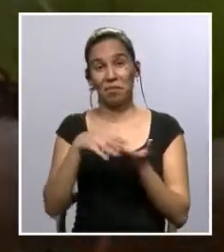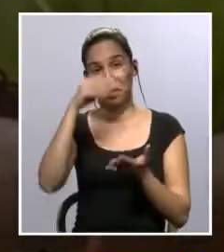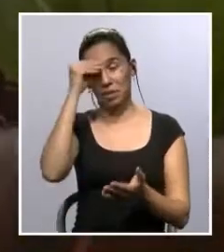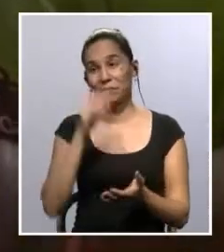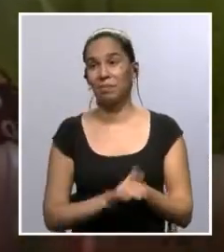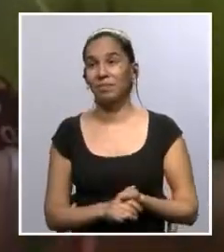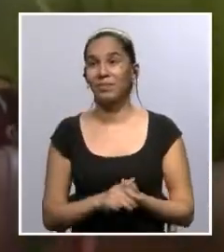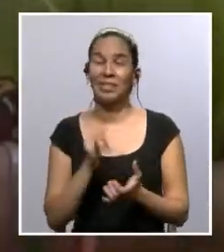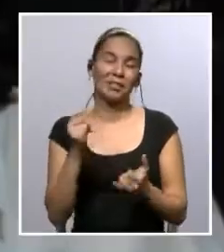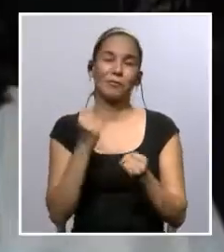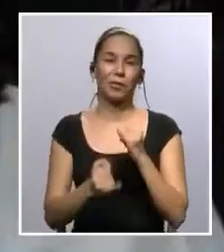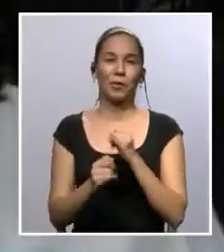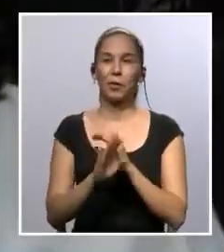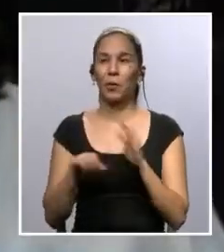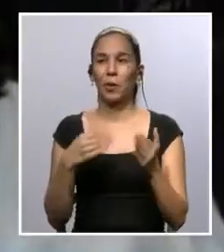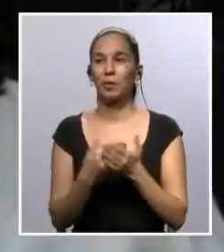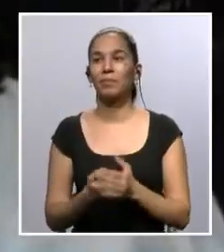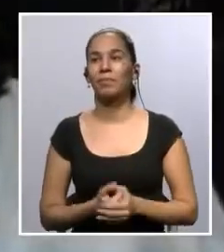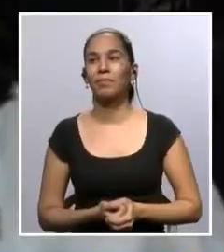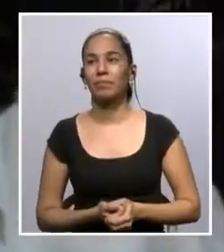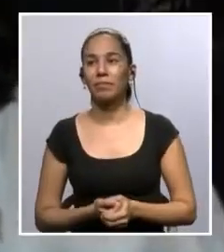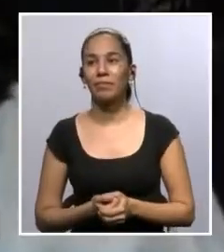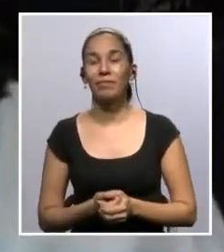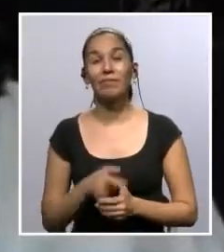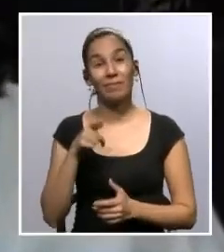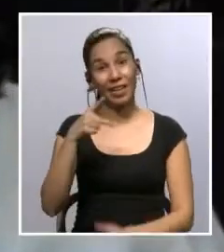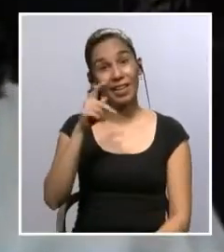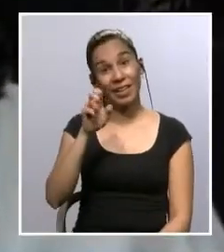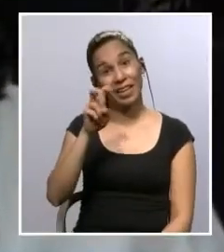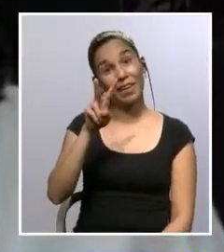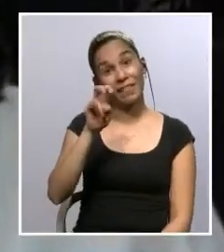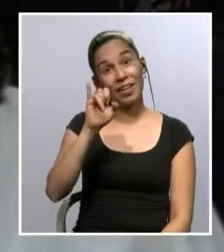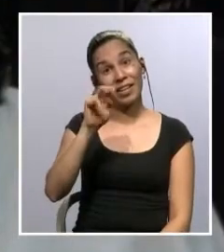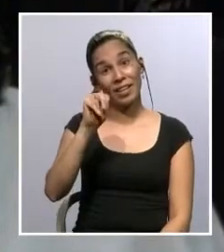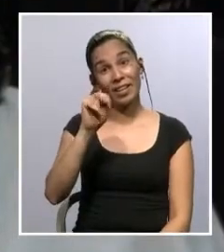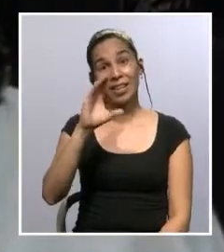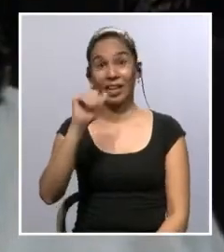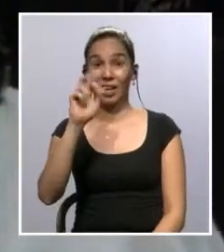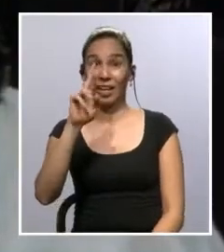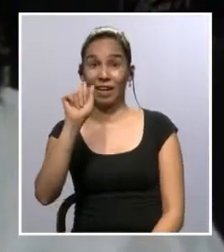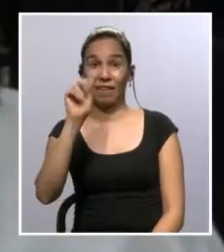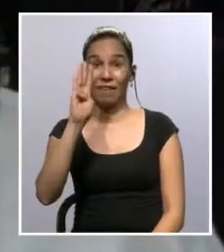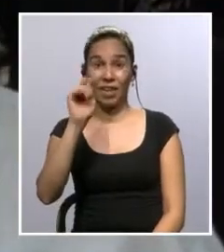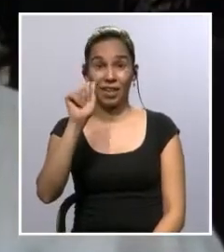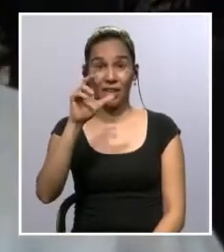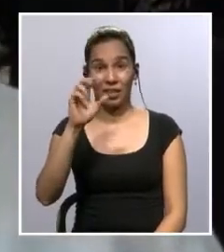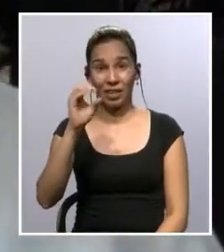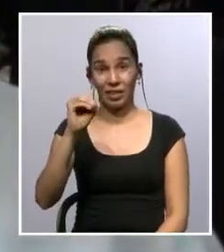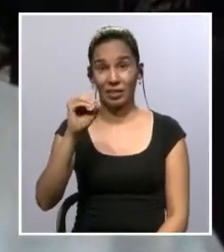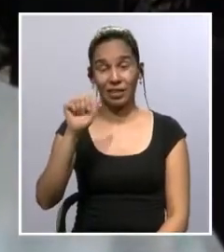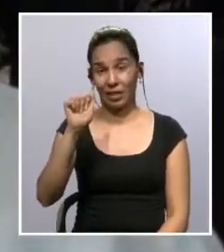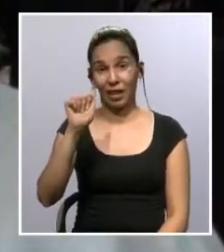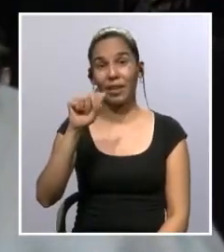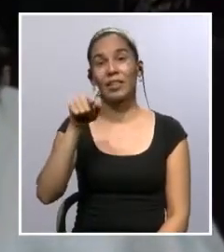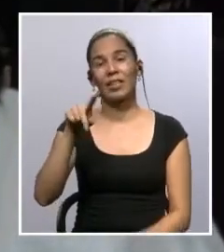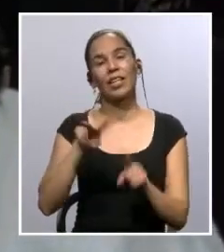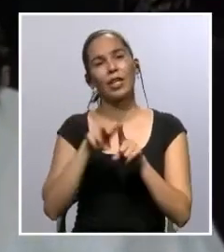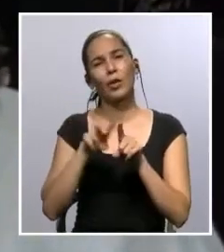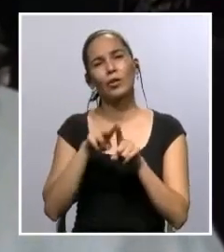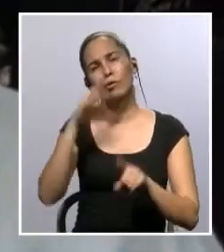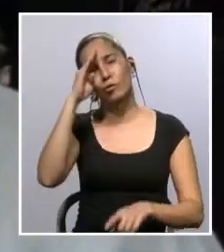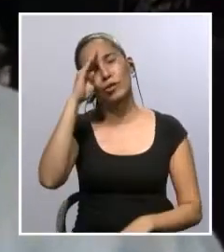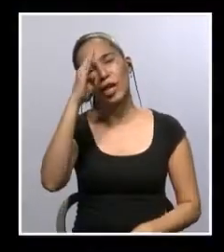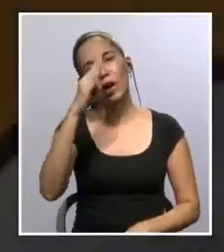Y eso sería todo. Era Kevin Caravaca desde Nicoya con el quijongo. Un saludo,